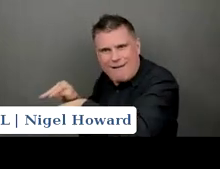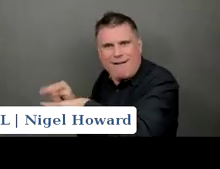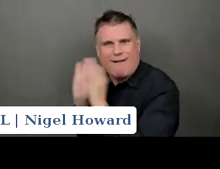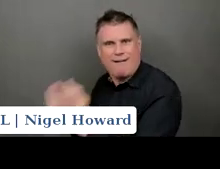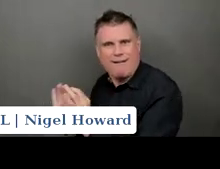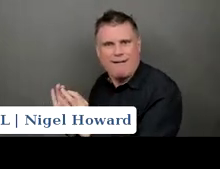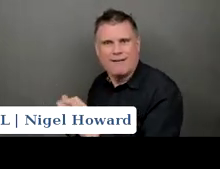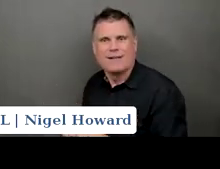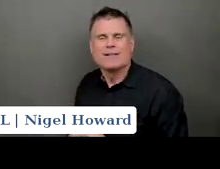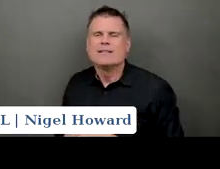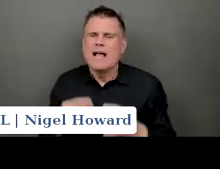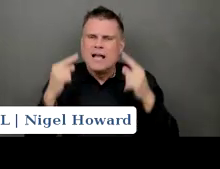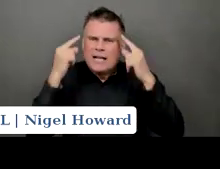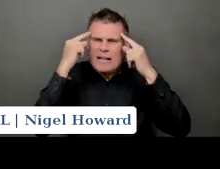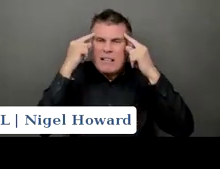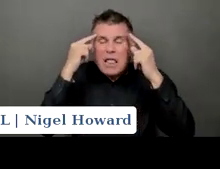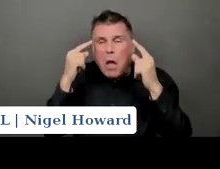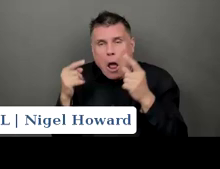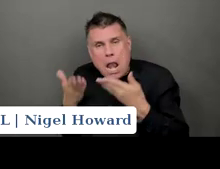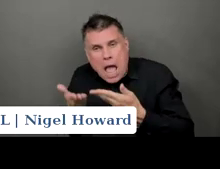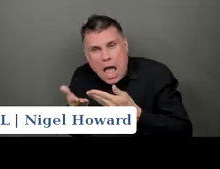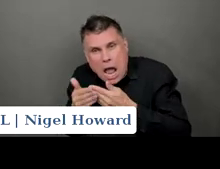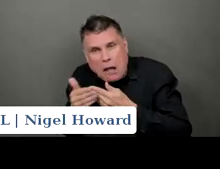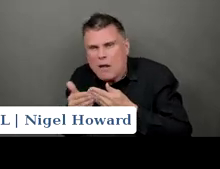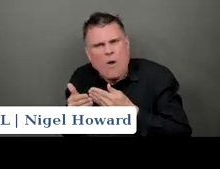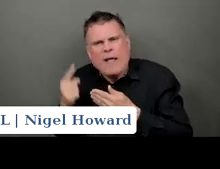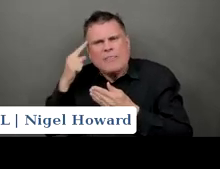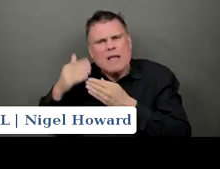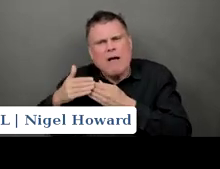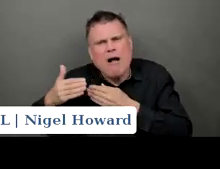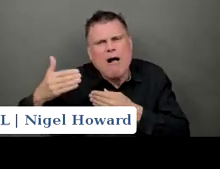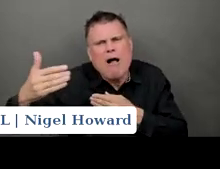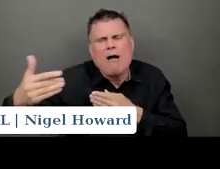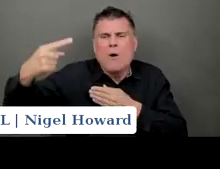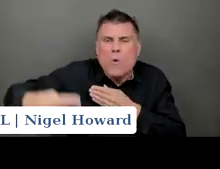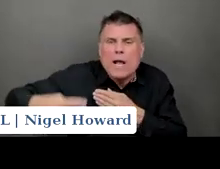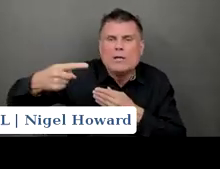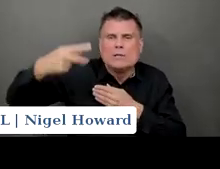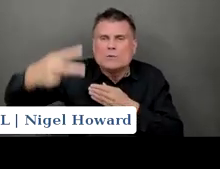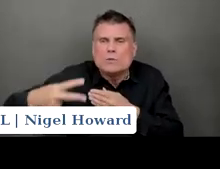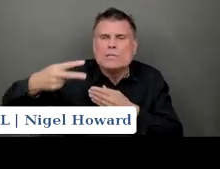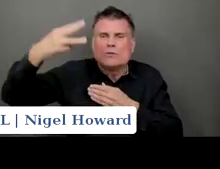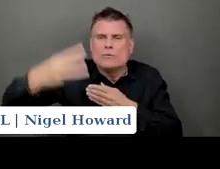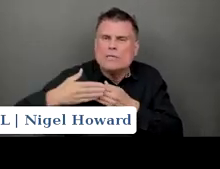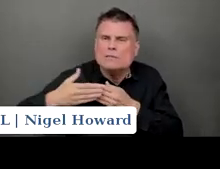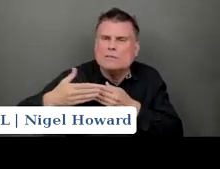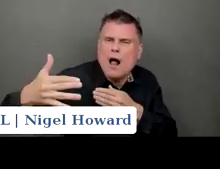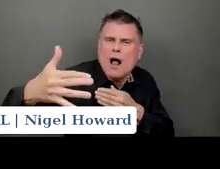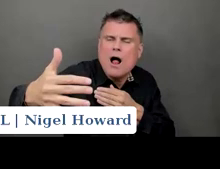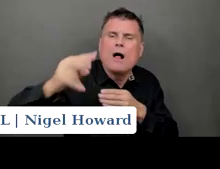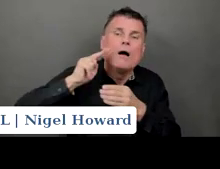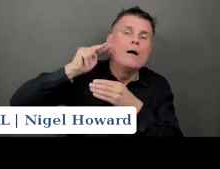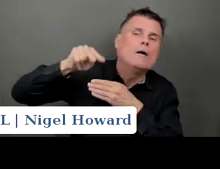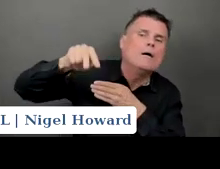hoy en la presentación, tenemos la capacidad de dar sostenibilidad y poder llegar a un